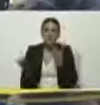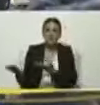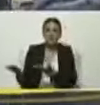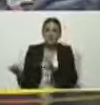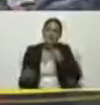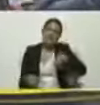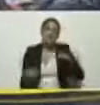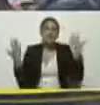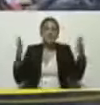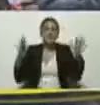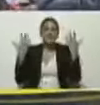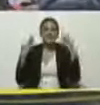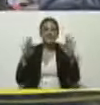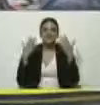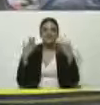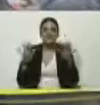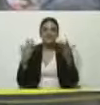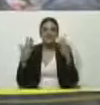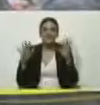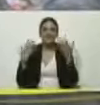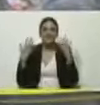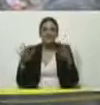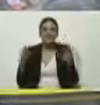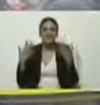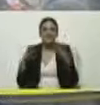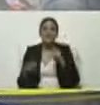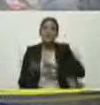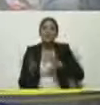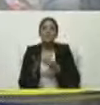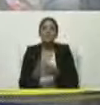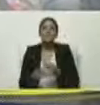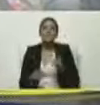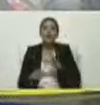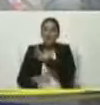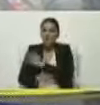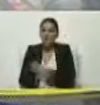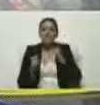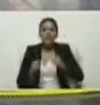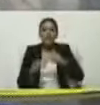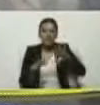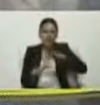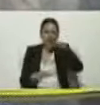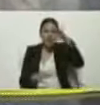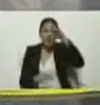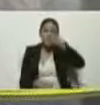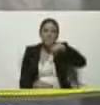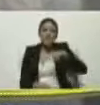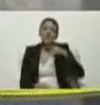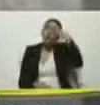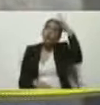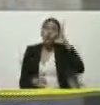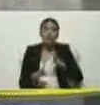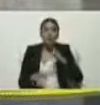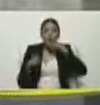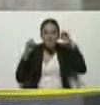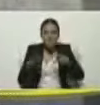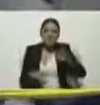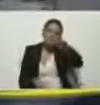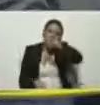Esa es la fuerza del espíritu la fuerza de Dios. Dios con